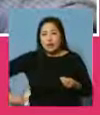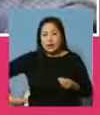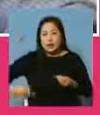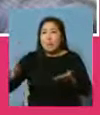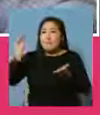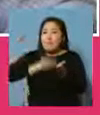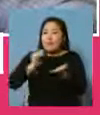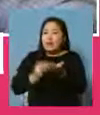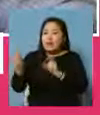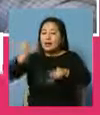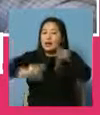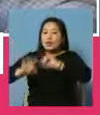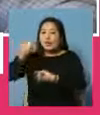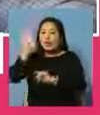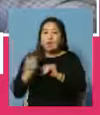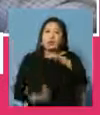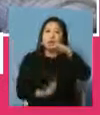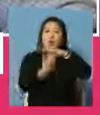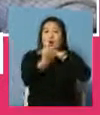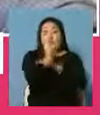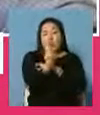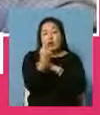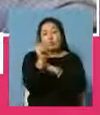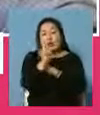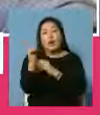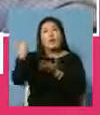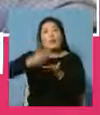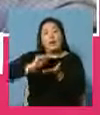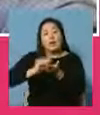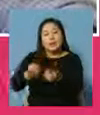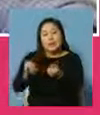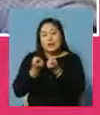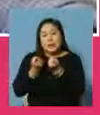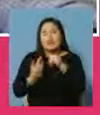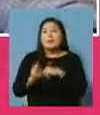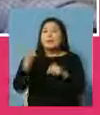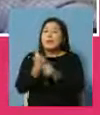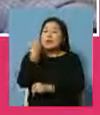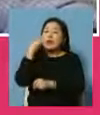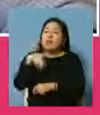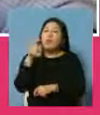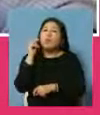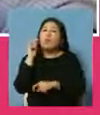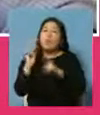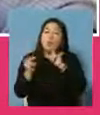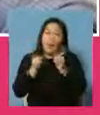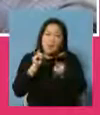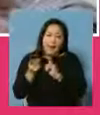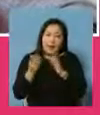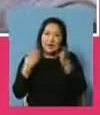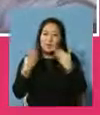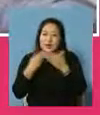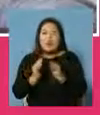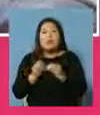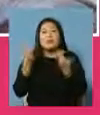más laboratorios que solamente el laboratorio central, que si bien es el laboratorio de referencia, eh, permite